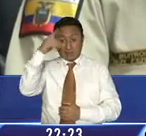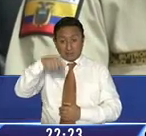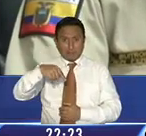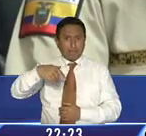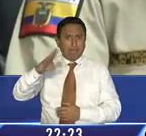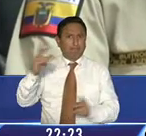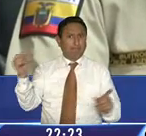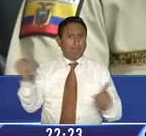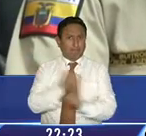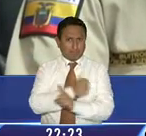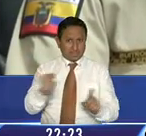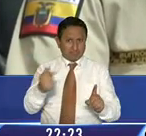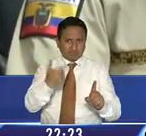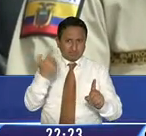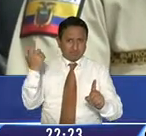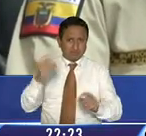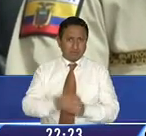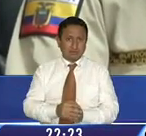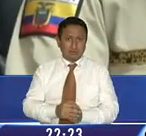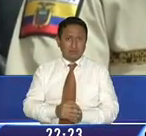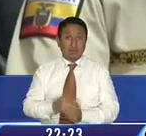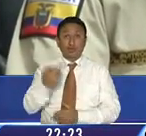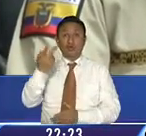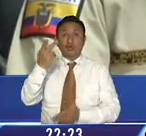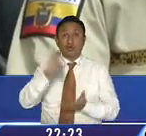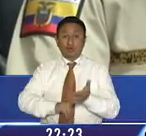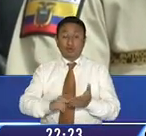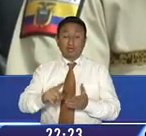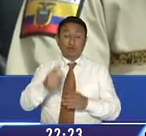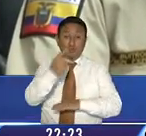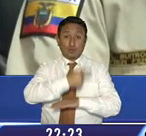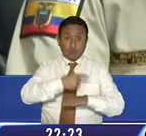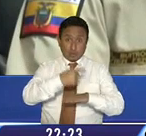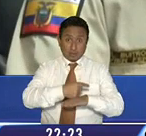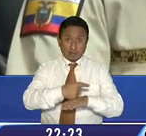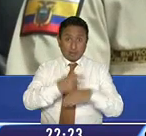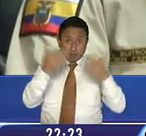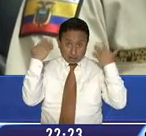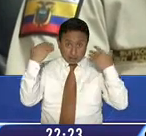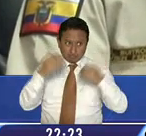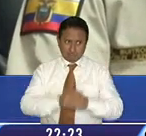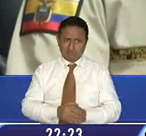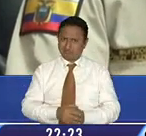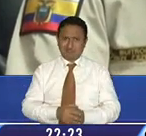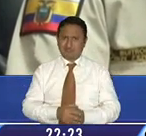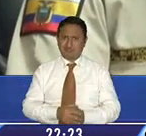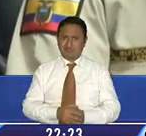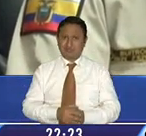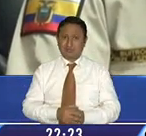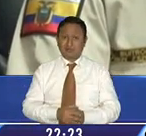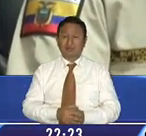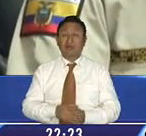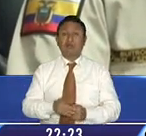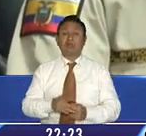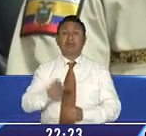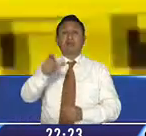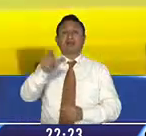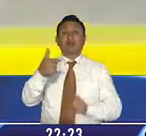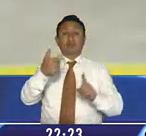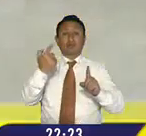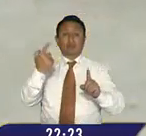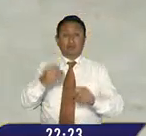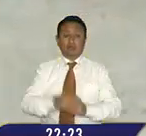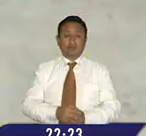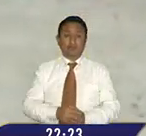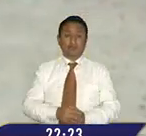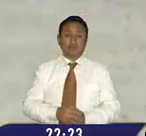país. Duplica a la provincia del Guayas en lo que concierne a la tasa de homicidios. En